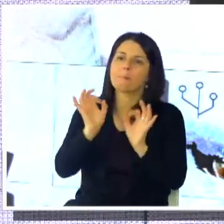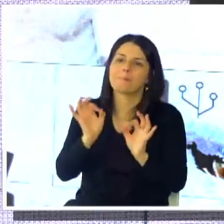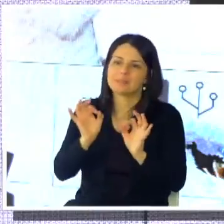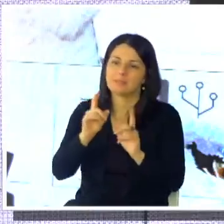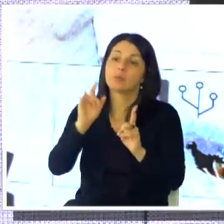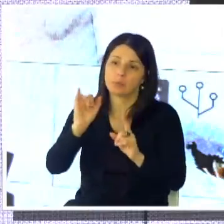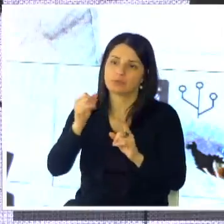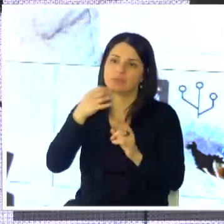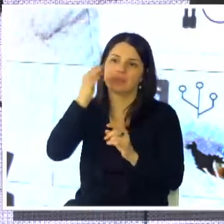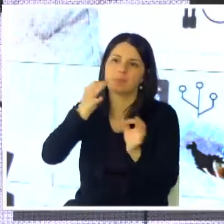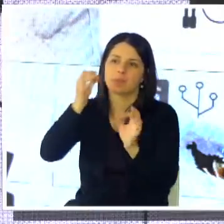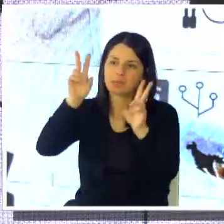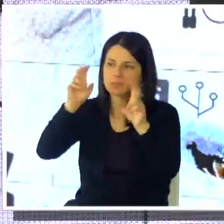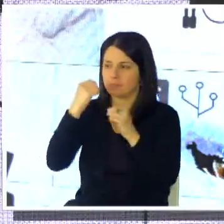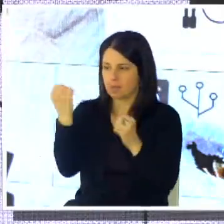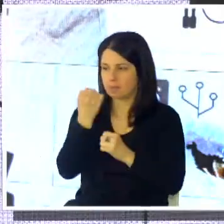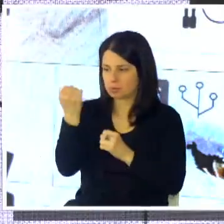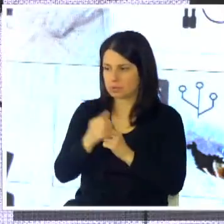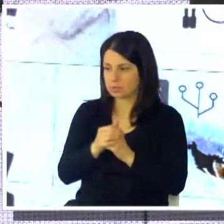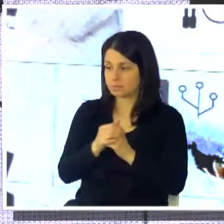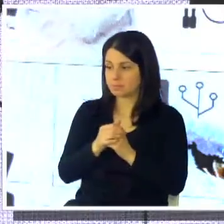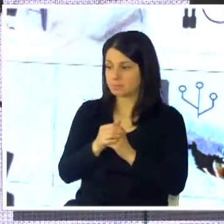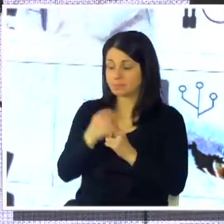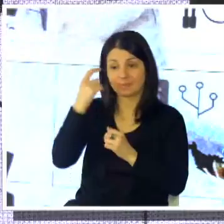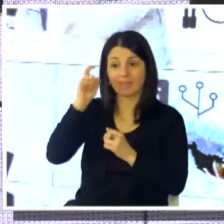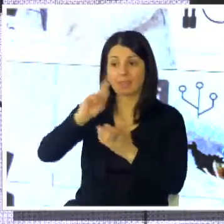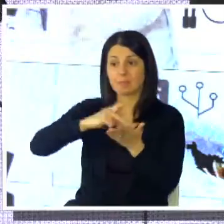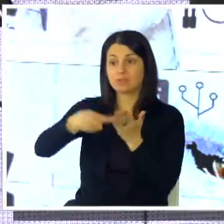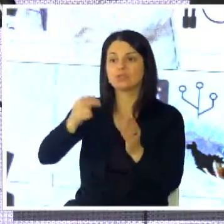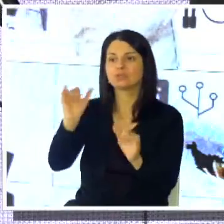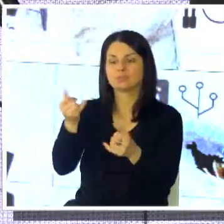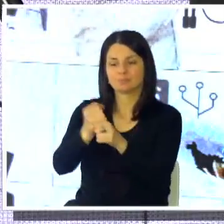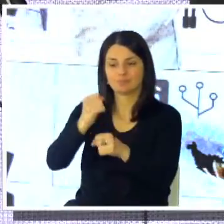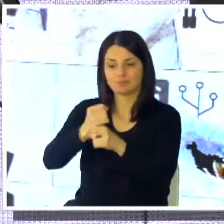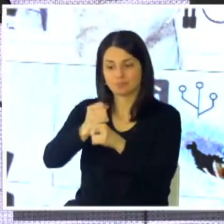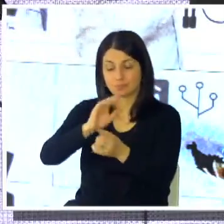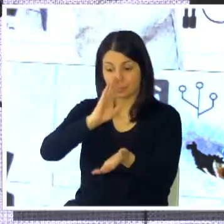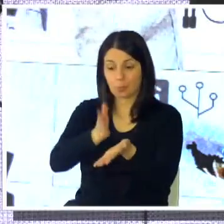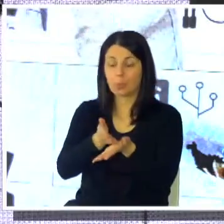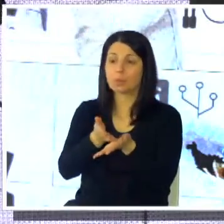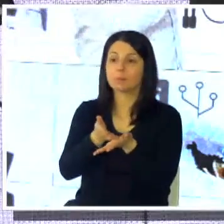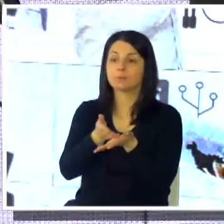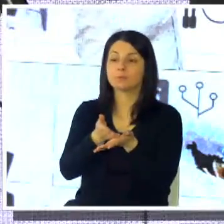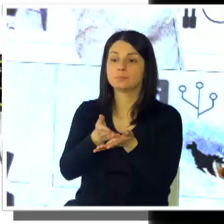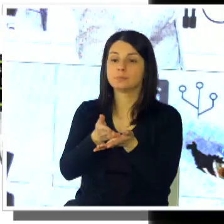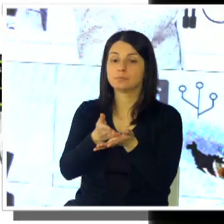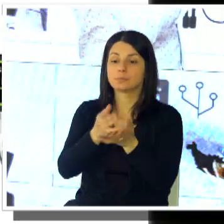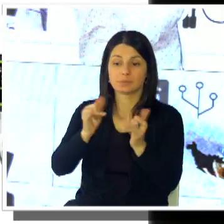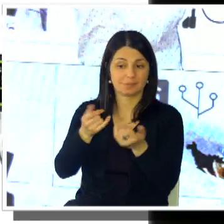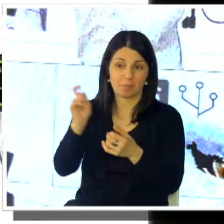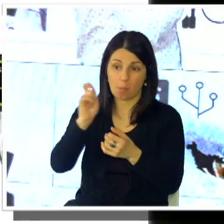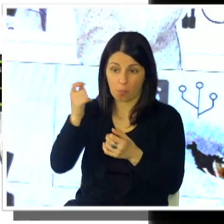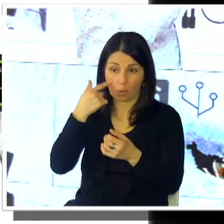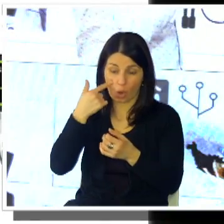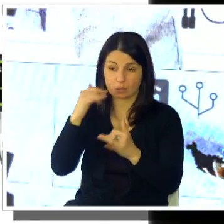son importantes de lado. Los proyectos en los que hemos estado trabajando últimamente, que están incluso públicos,